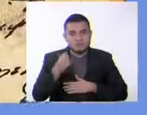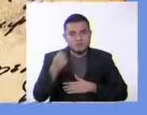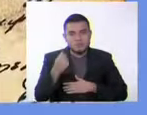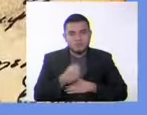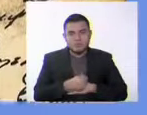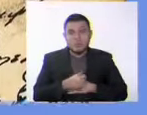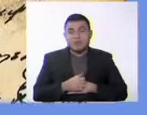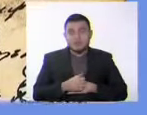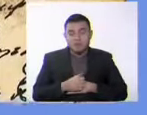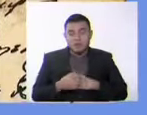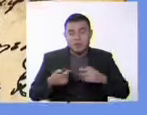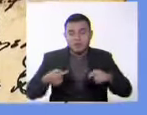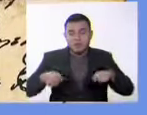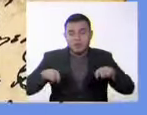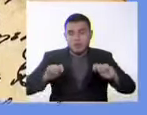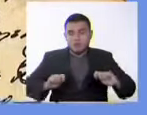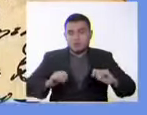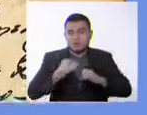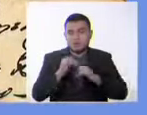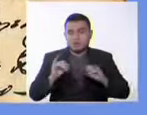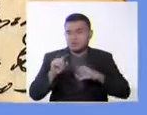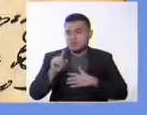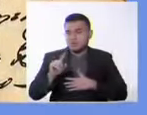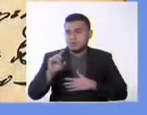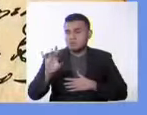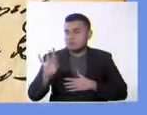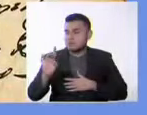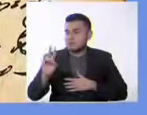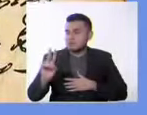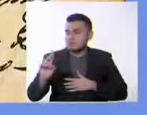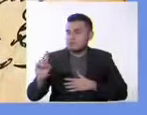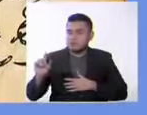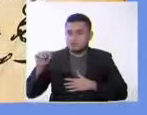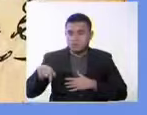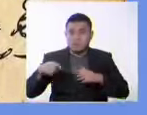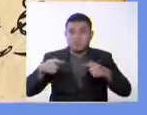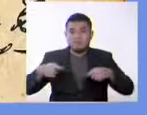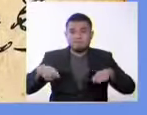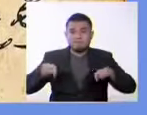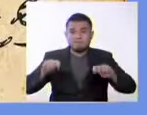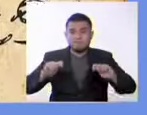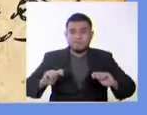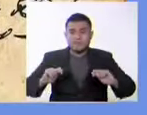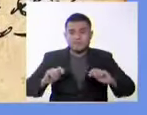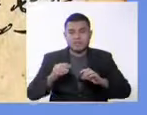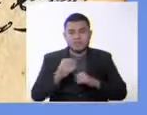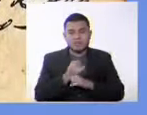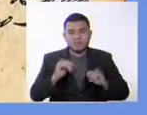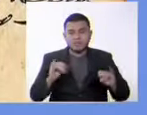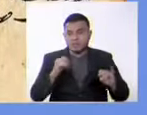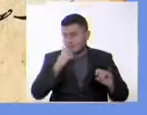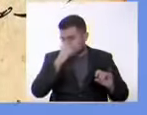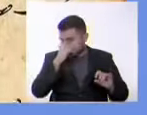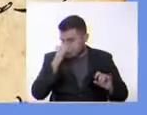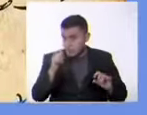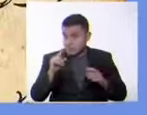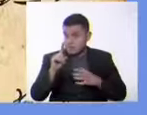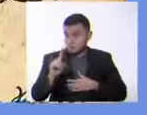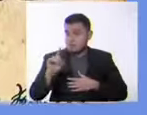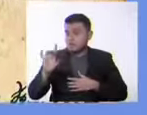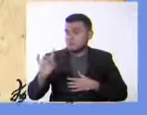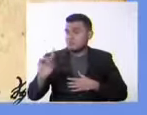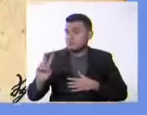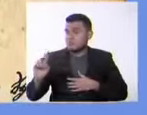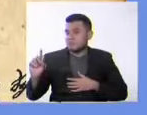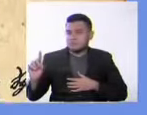el Acta de Independencia de 1821, cuando se firma acá en El Salvador la independencia. Imagínate, 1821 y